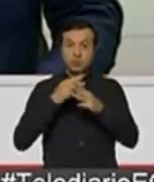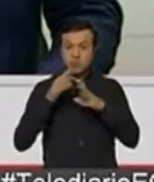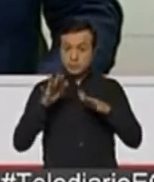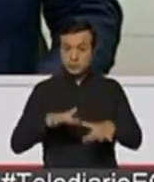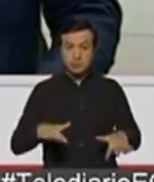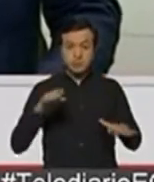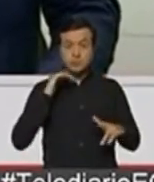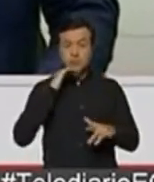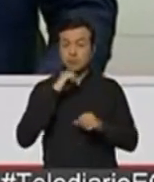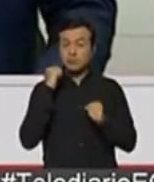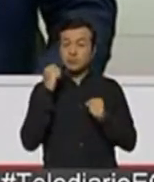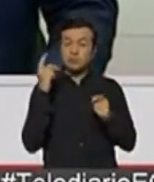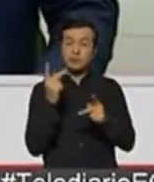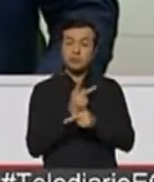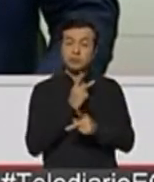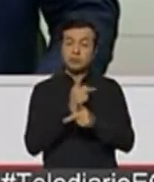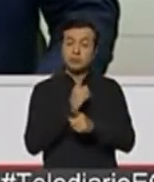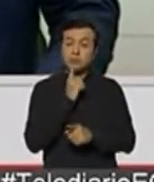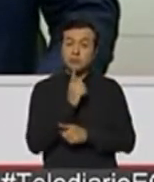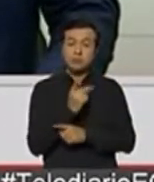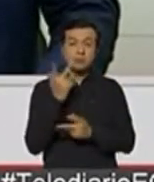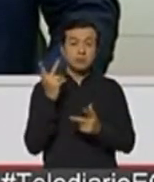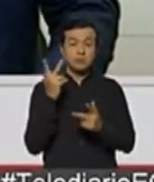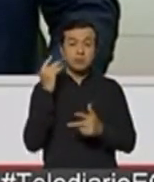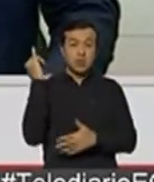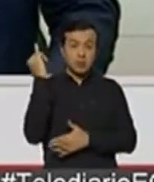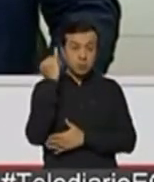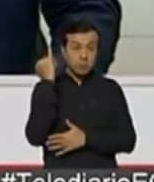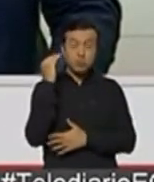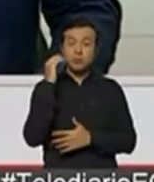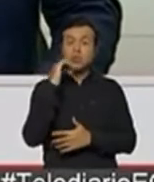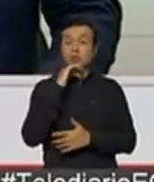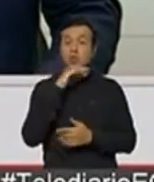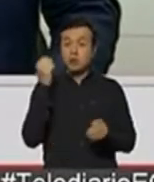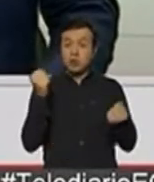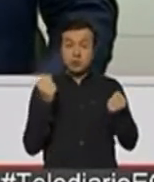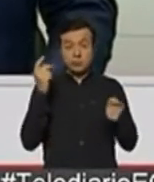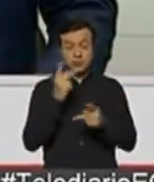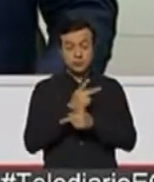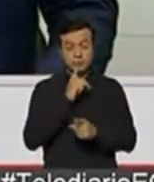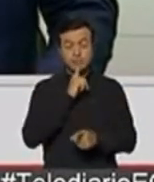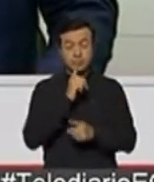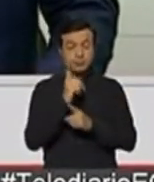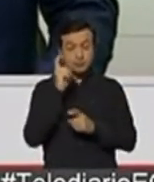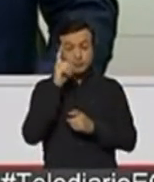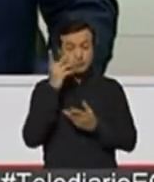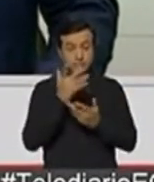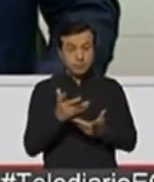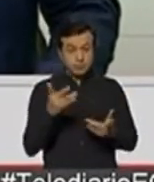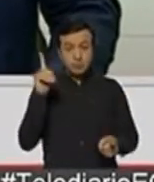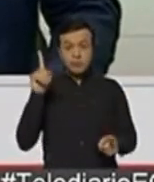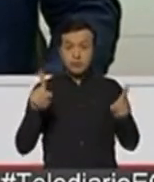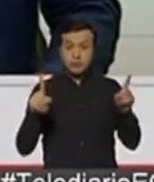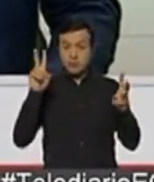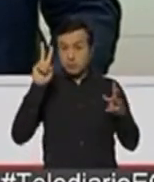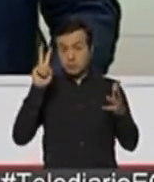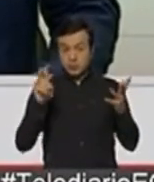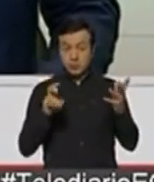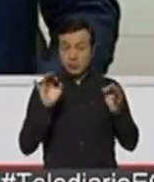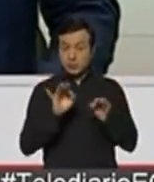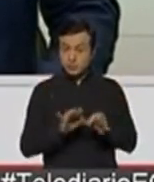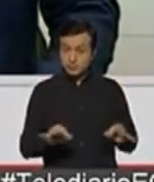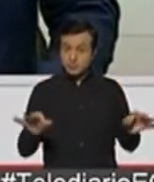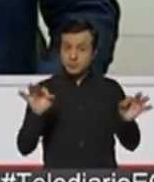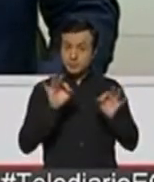provienen fuertemente del impacto de la industrialización y del uso de los vehículos. Así que ahí están algunos de los temas estratégicos que